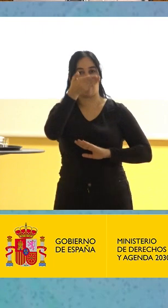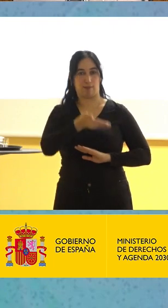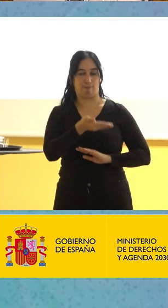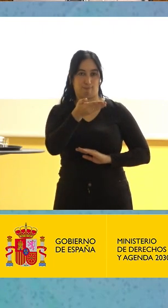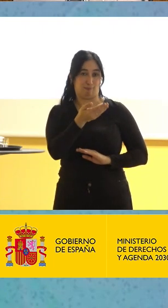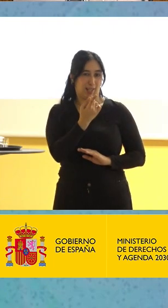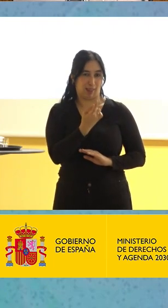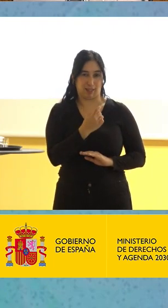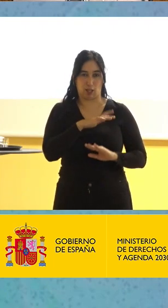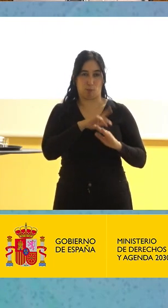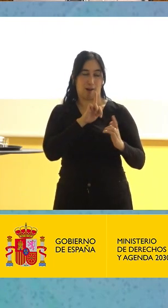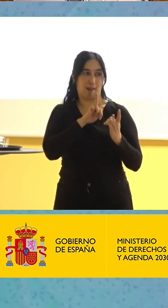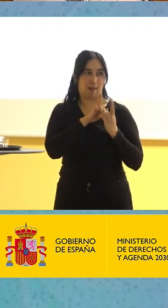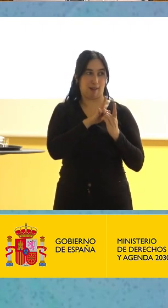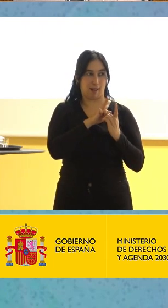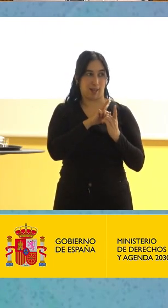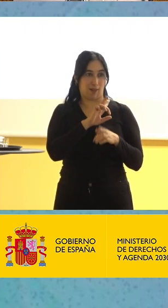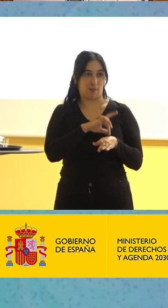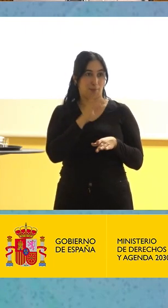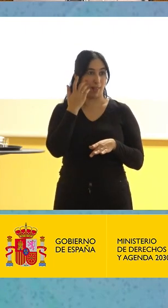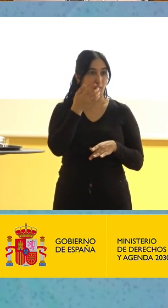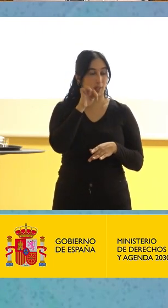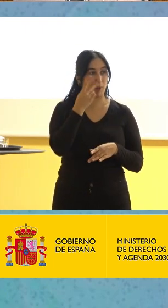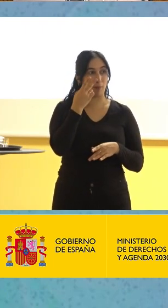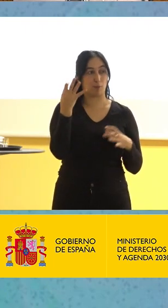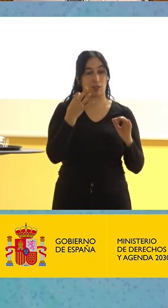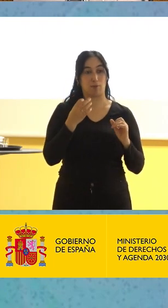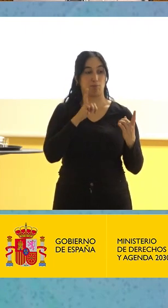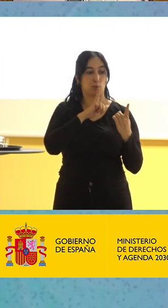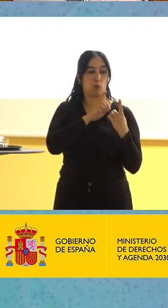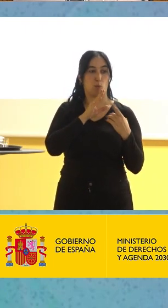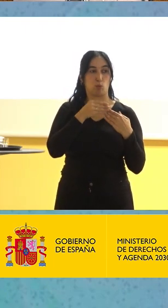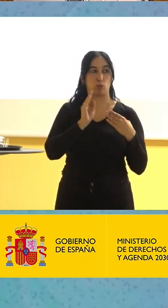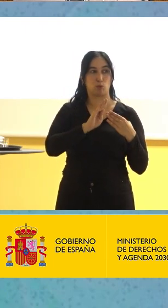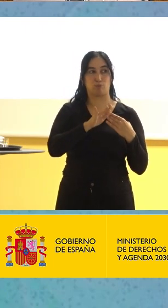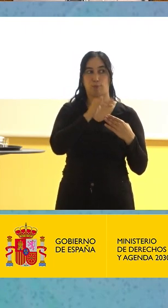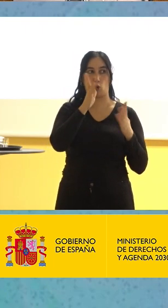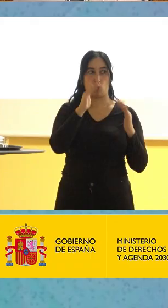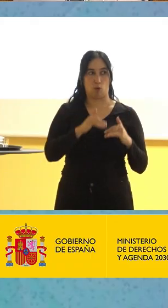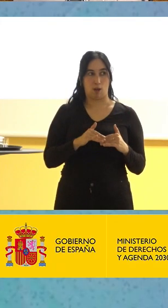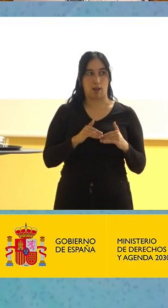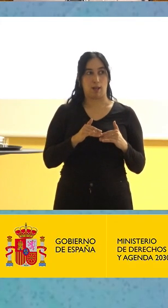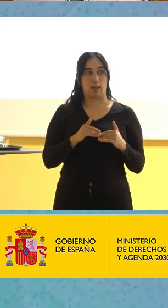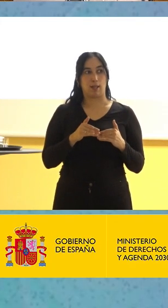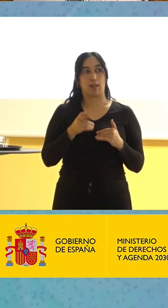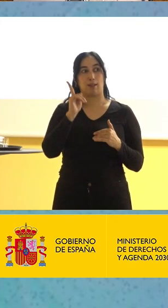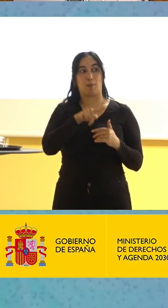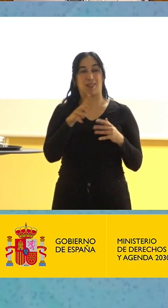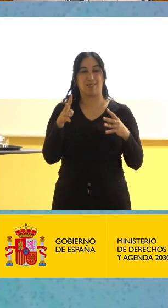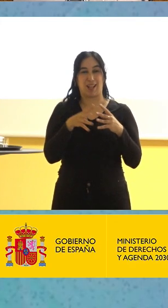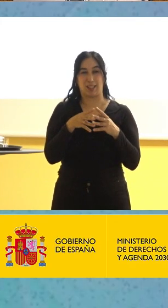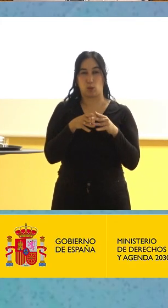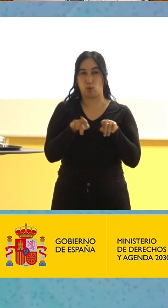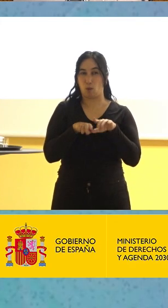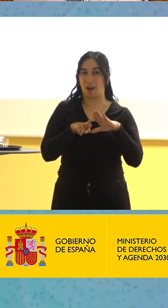de la atención a las enfermedades raras, encontramos que también su implementación es insuficiente y no está estructurada como un